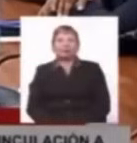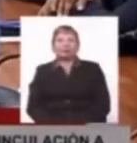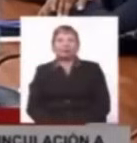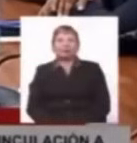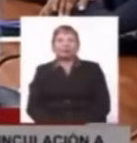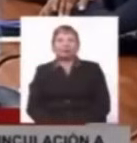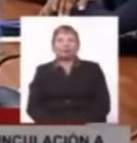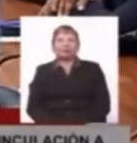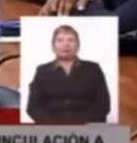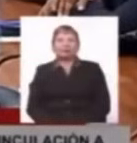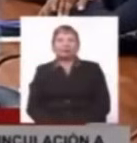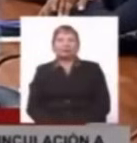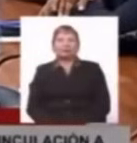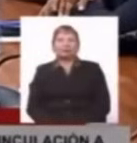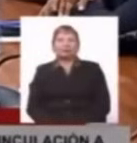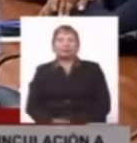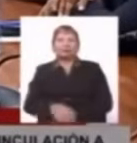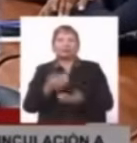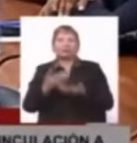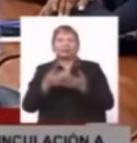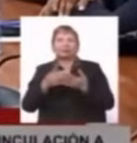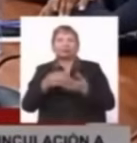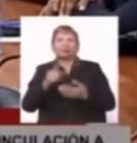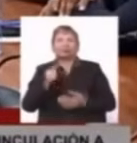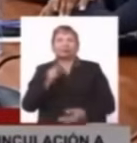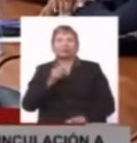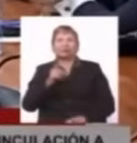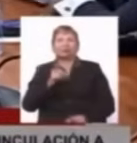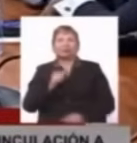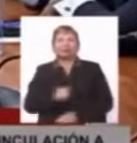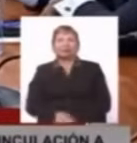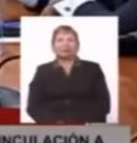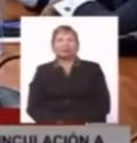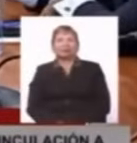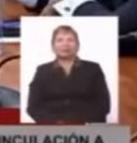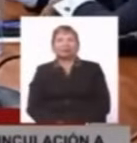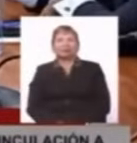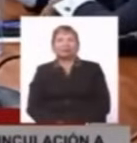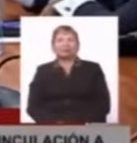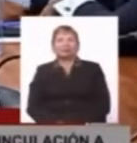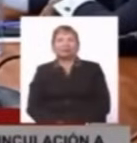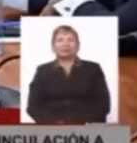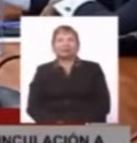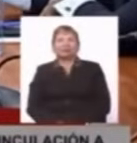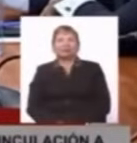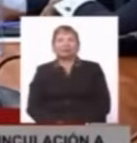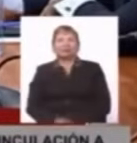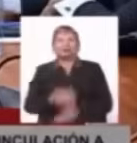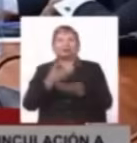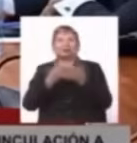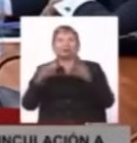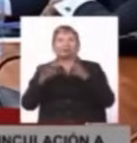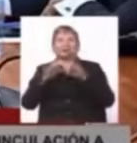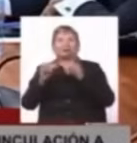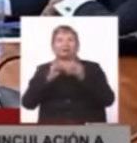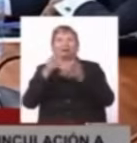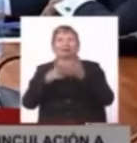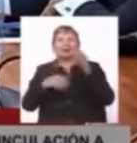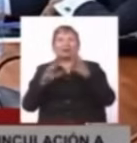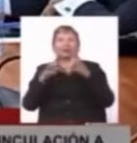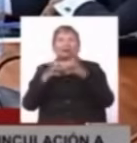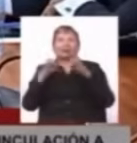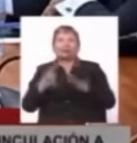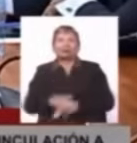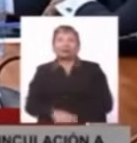presidente. Presidente, la palabra Bazán narró por alusión. Ya sabemos cómo se perdieron los USB del tío York. Ya sabemos ya.